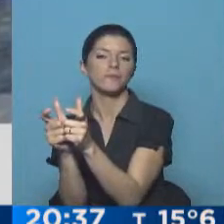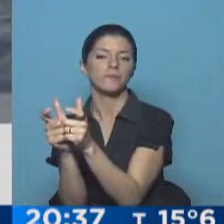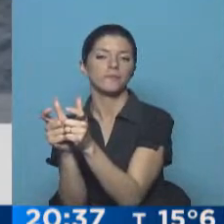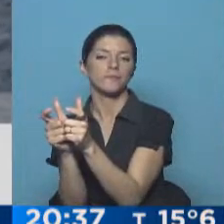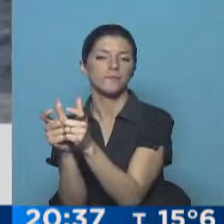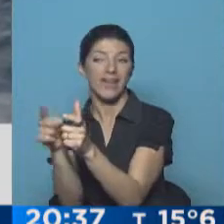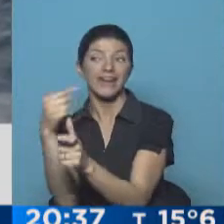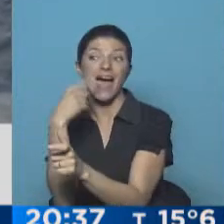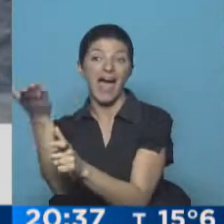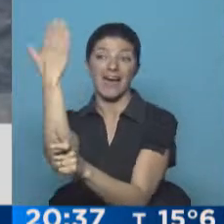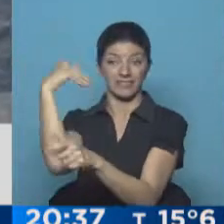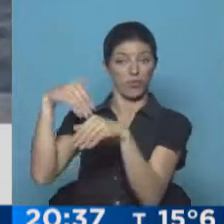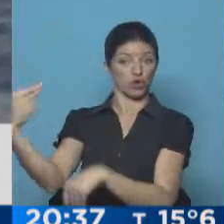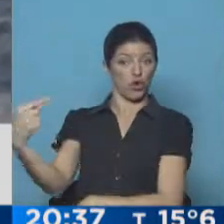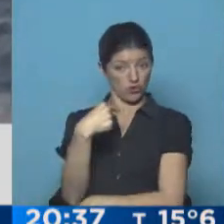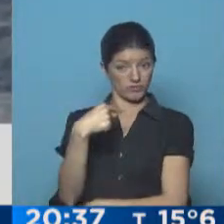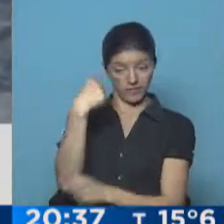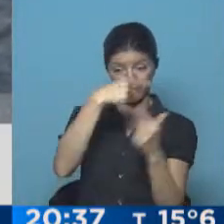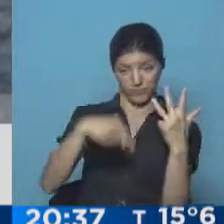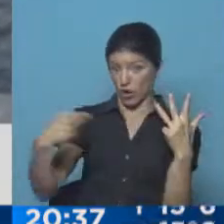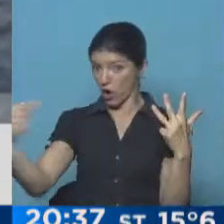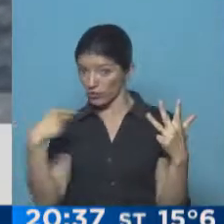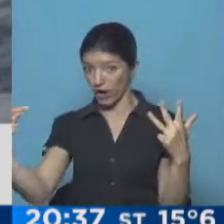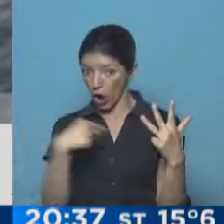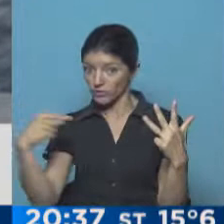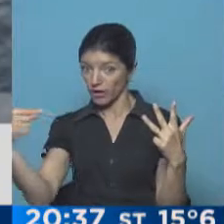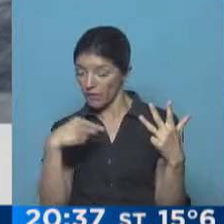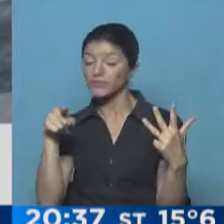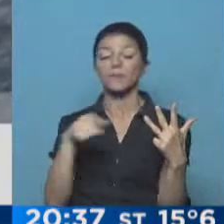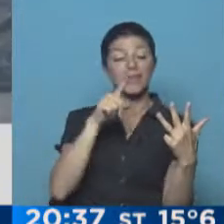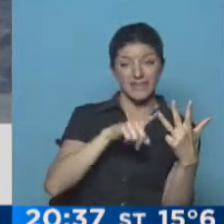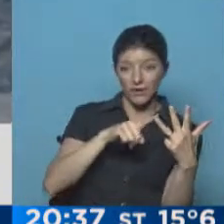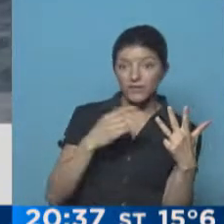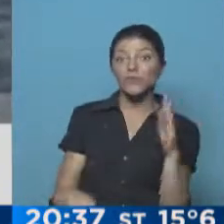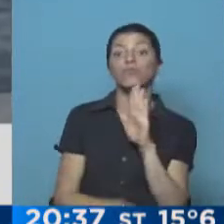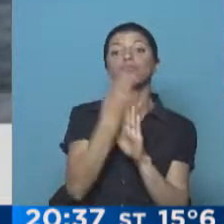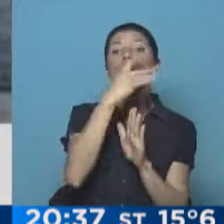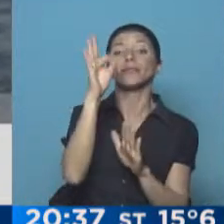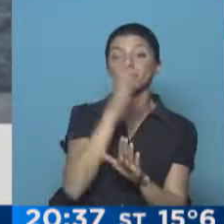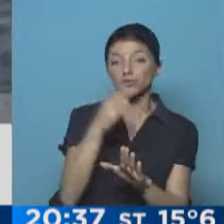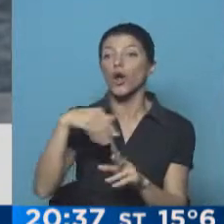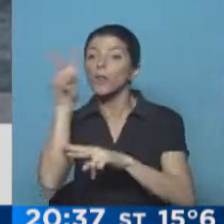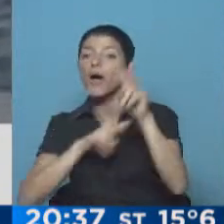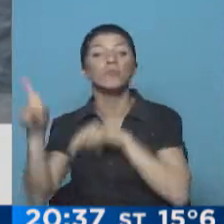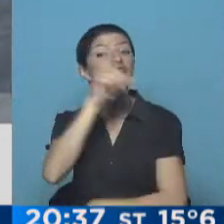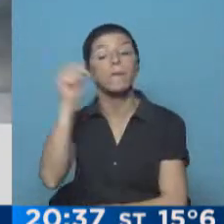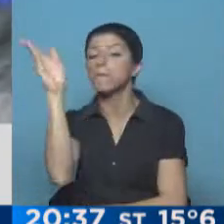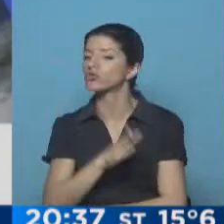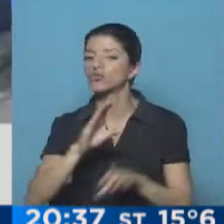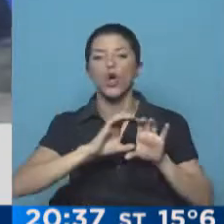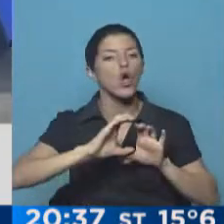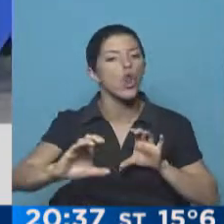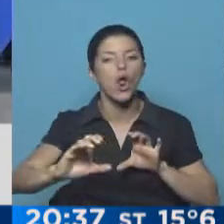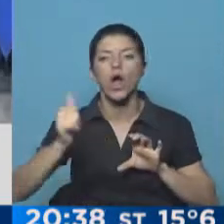Macri votó en contra, nos generó un aumento del 40% de agua potable y cloaca, ahora vamos por el 100%. Sigamos reindustrializando el